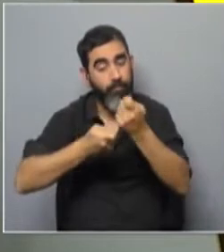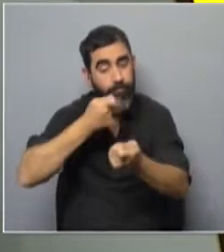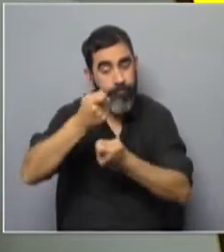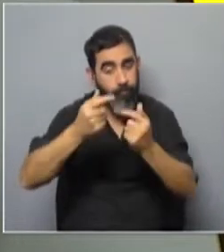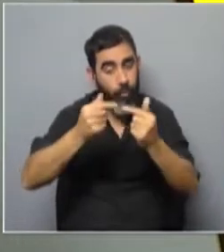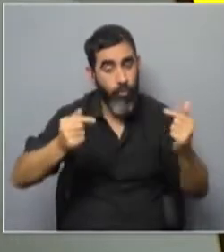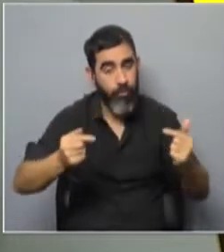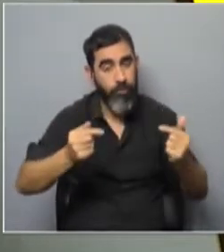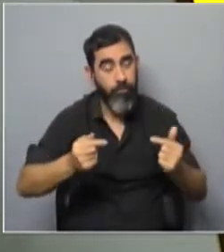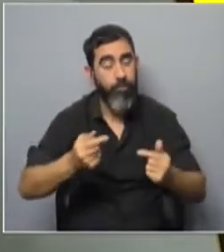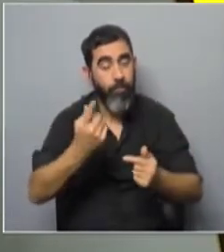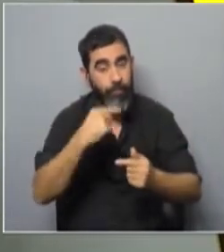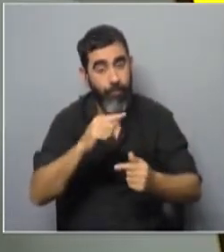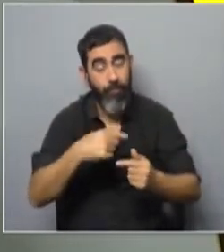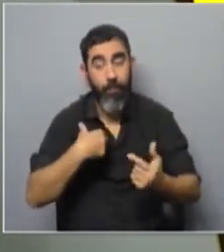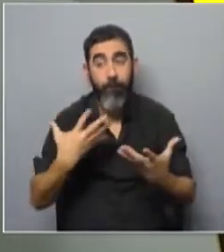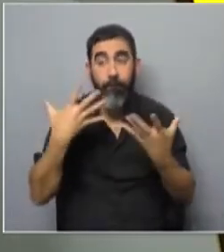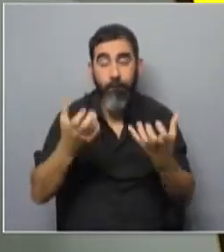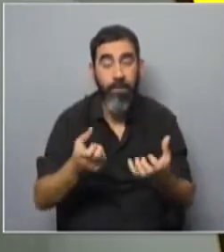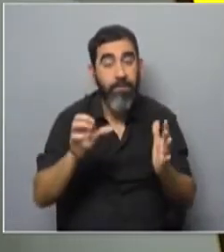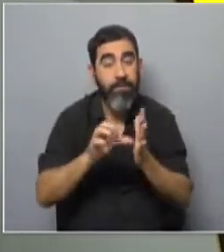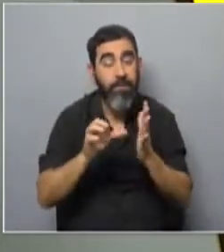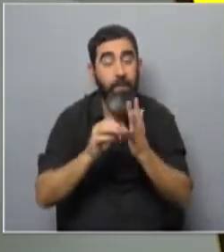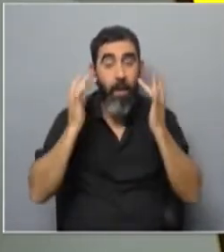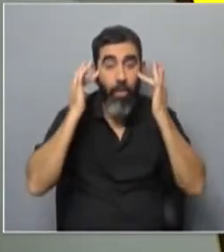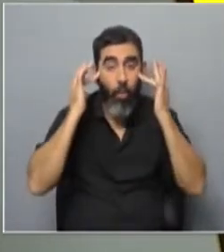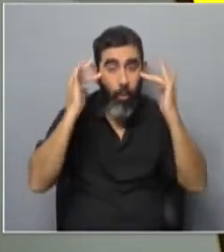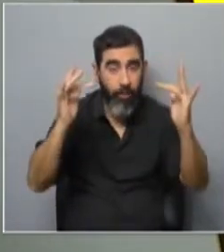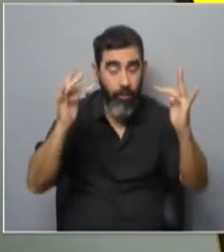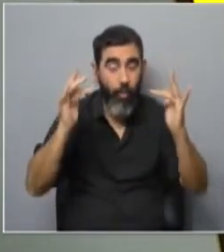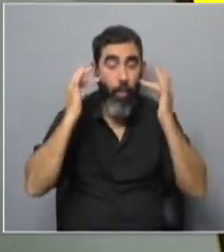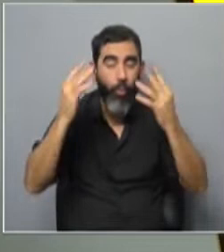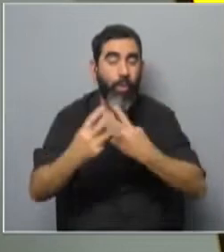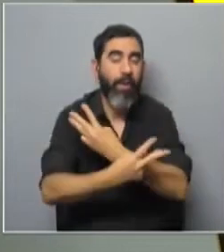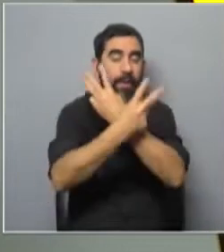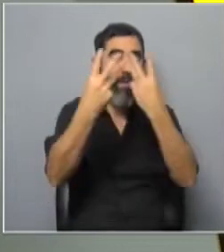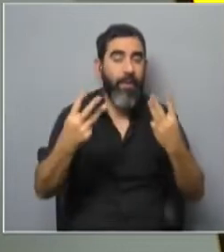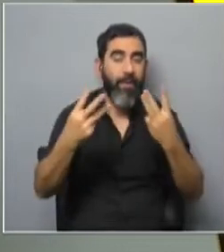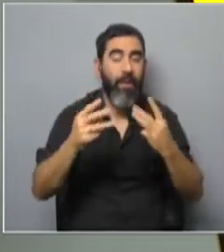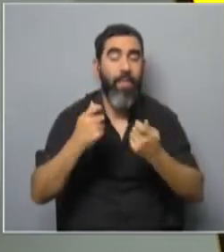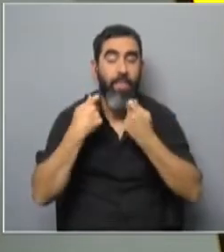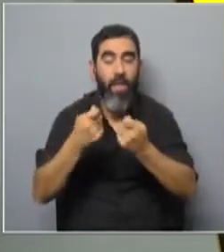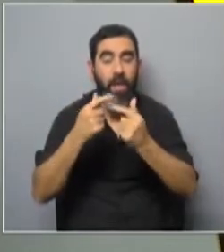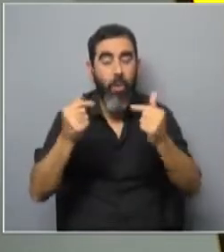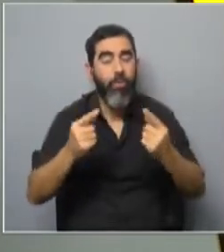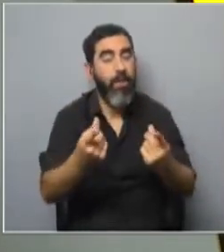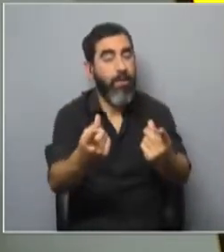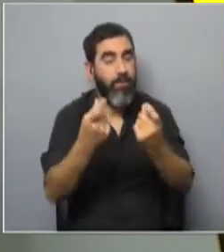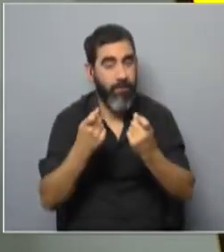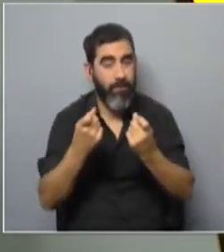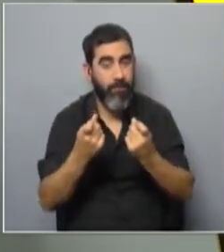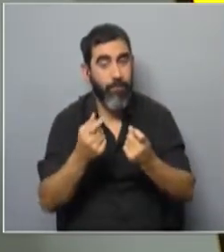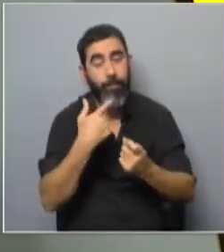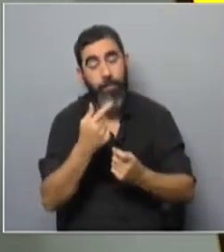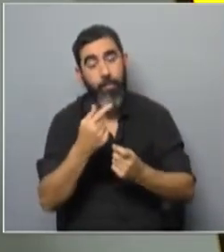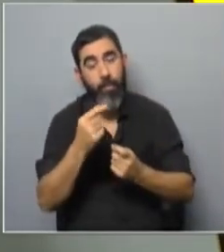para, en definitiva, que es lo que todos queremos, bueno, que el sistema educativo, que la educación llegue a dar las herramientas necesarias. En este caso hablamos